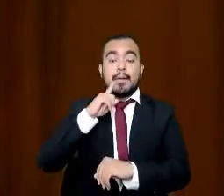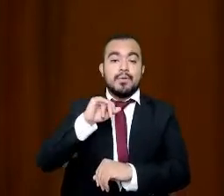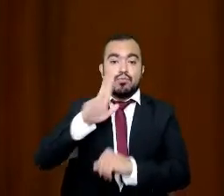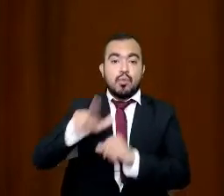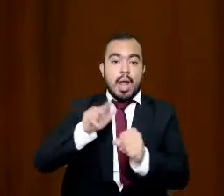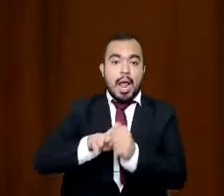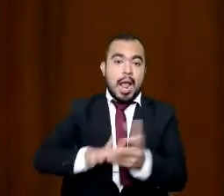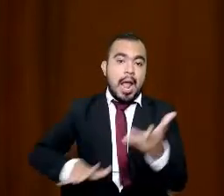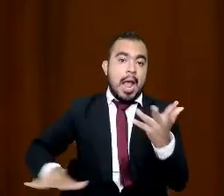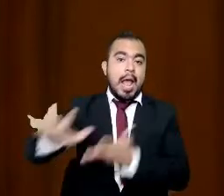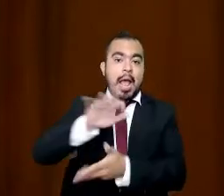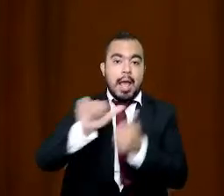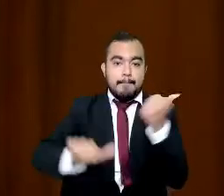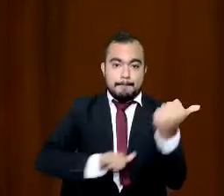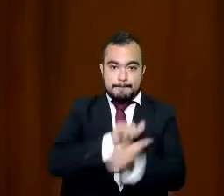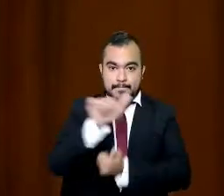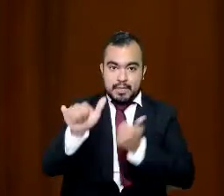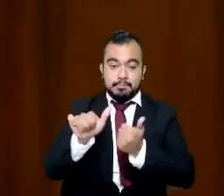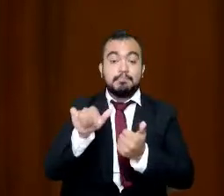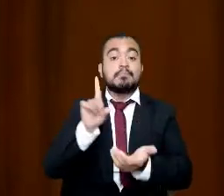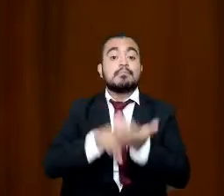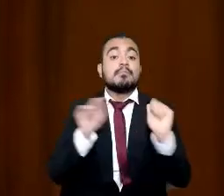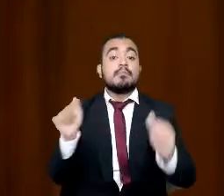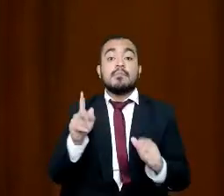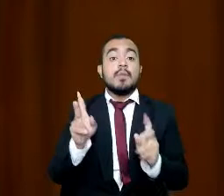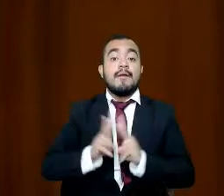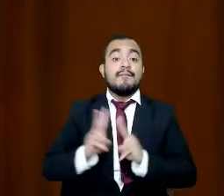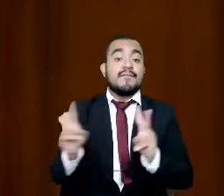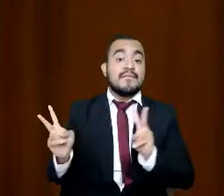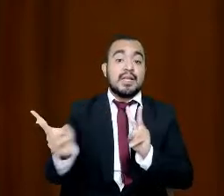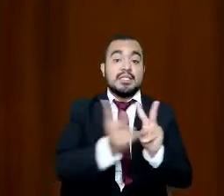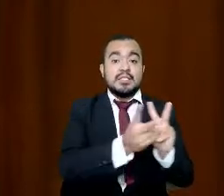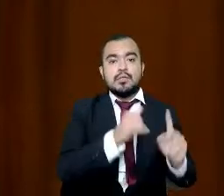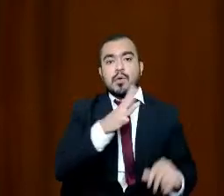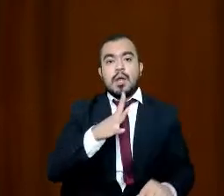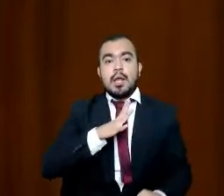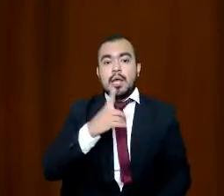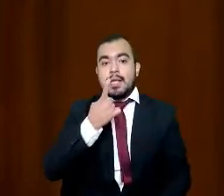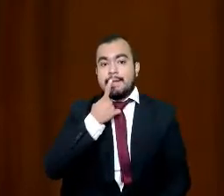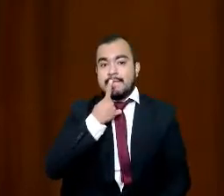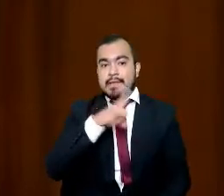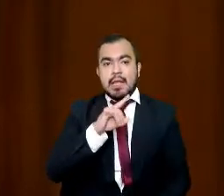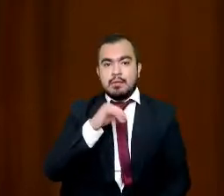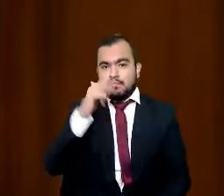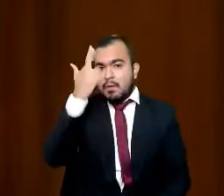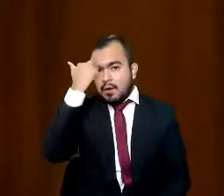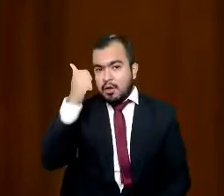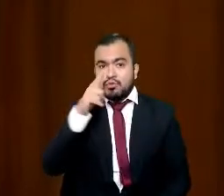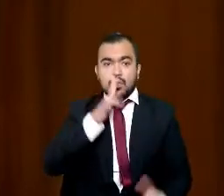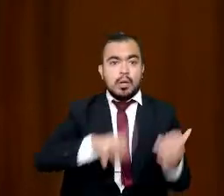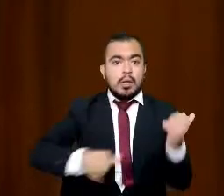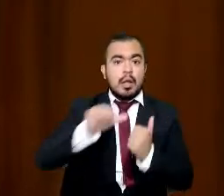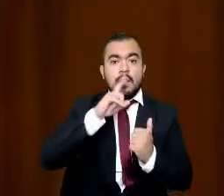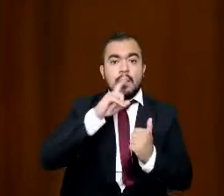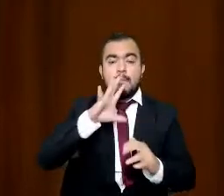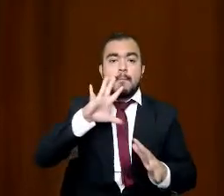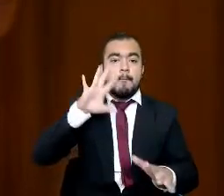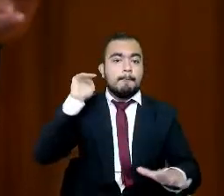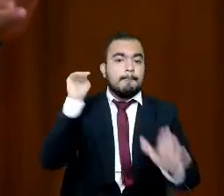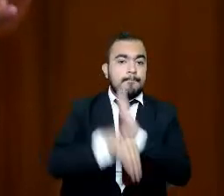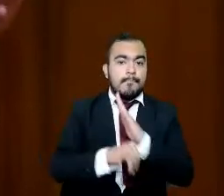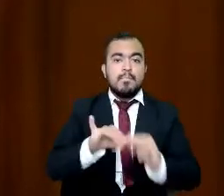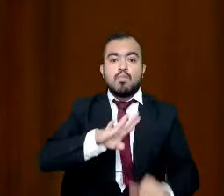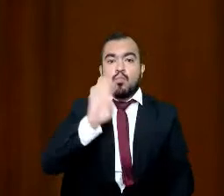Después, a raíz de una queja de los vecinos, se dijo que no cumplía los requisitos ambientales y que había habido derrumbes y muertos, lo cual no